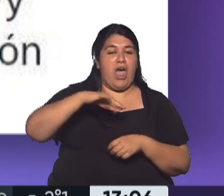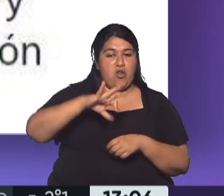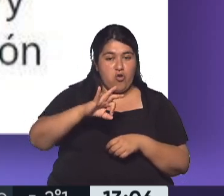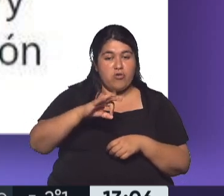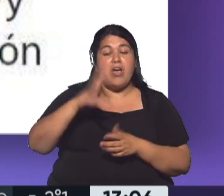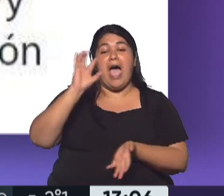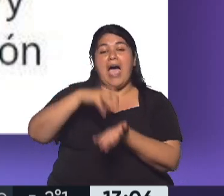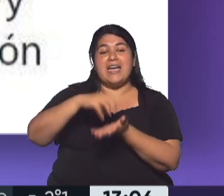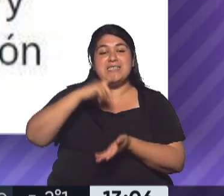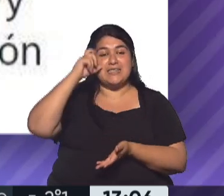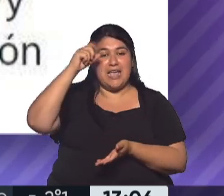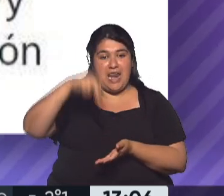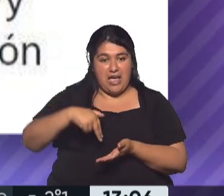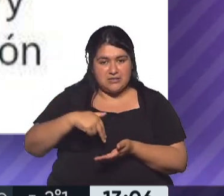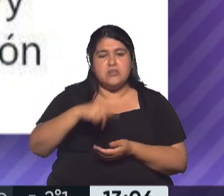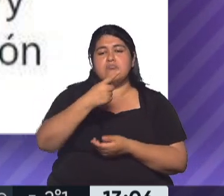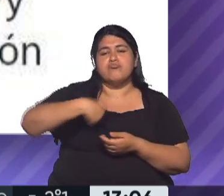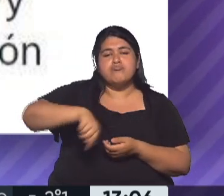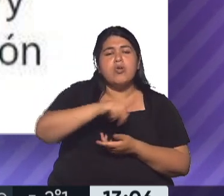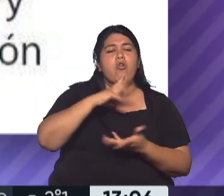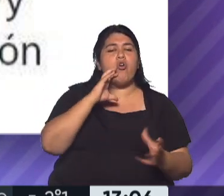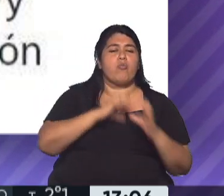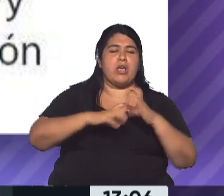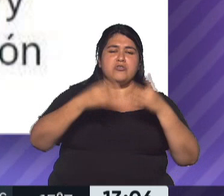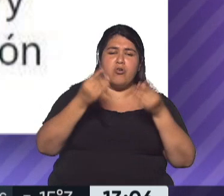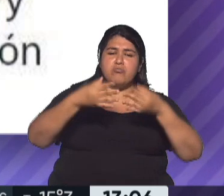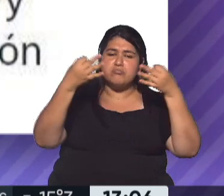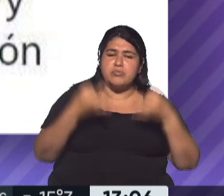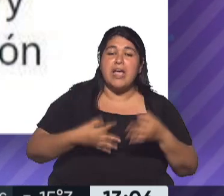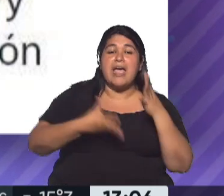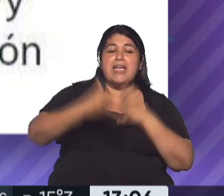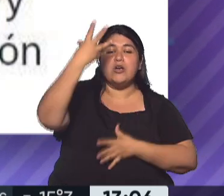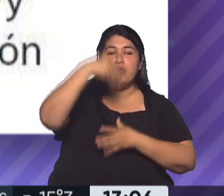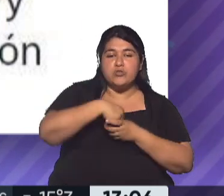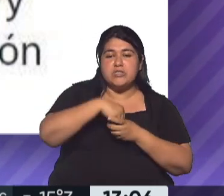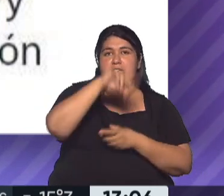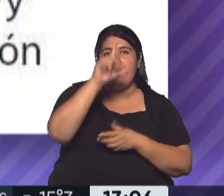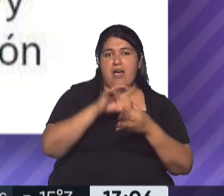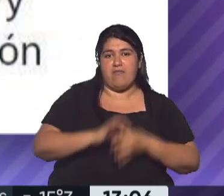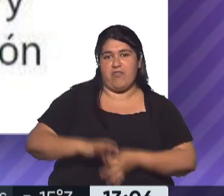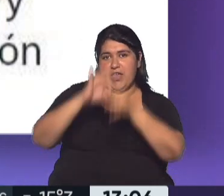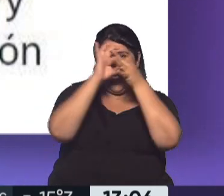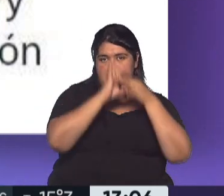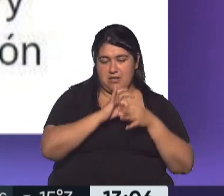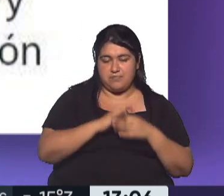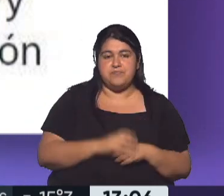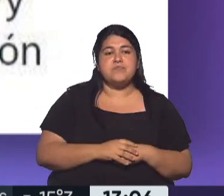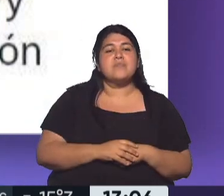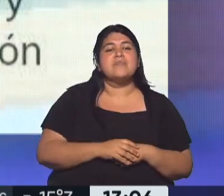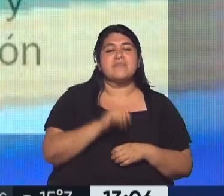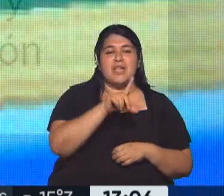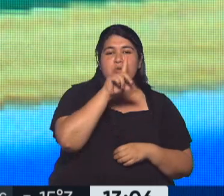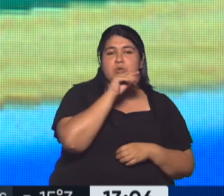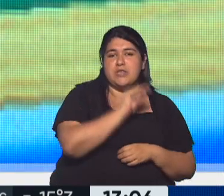coordinar esfuerzos en pos de una comunicación veraz, plural, inclusiva y federal. La publicación del jefe